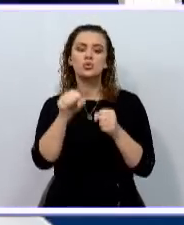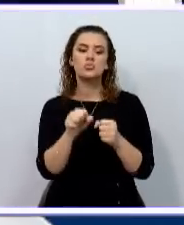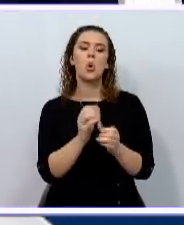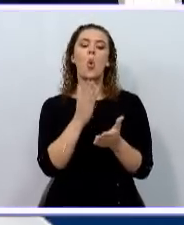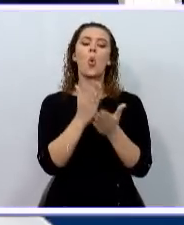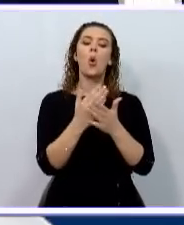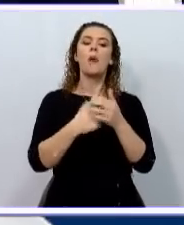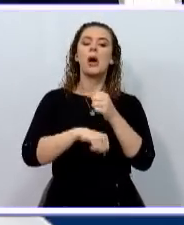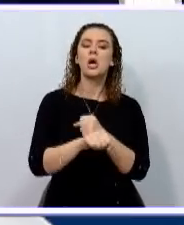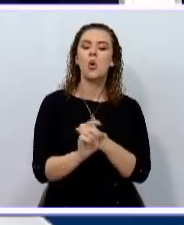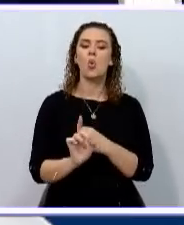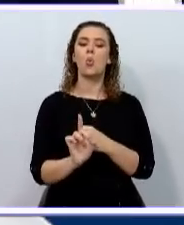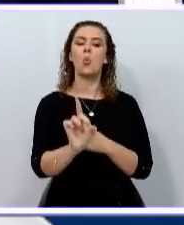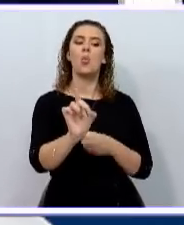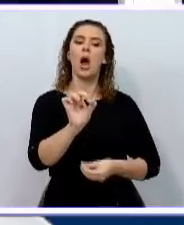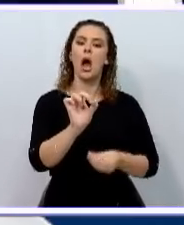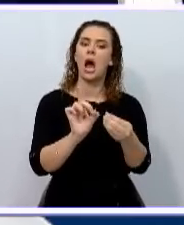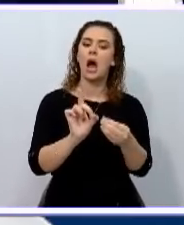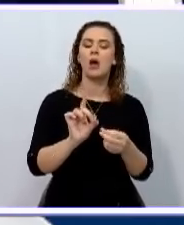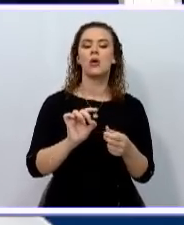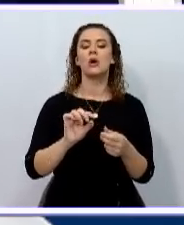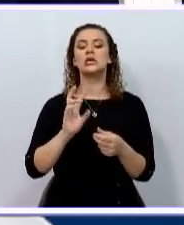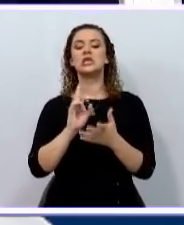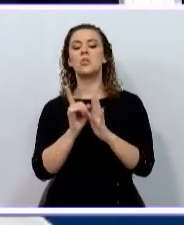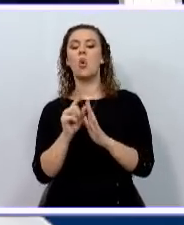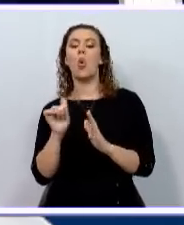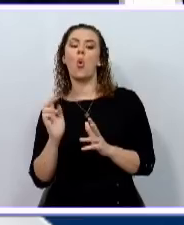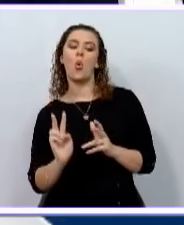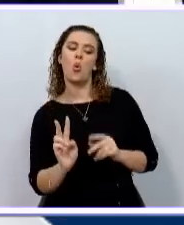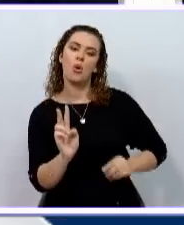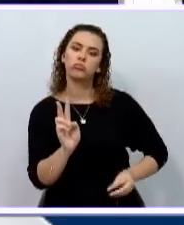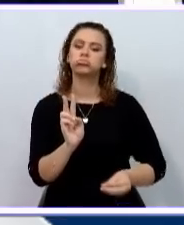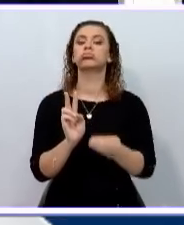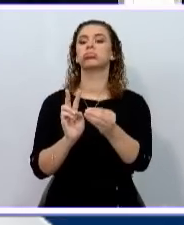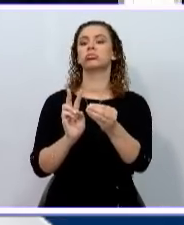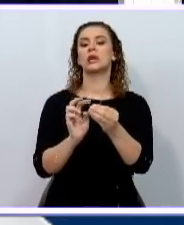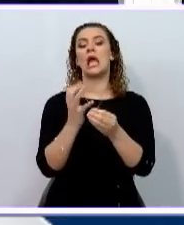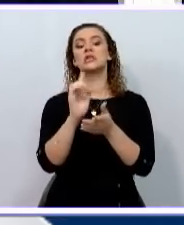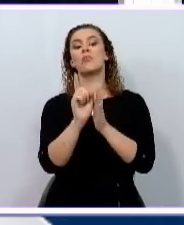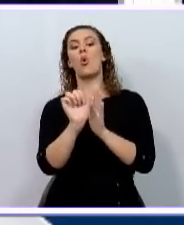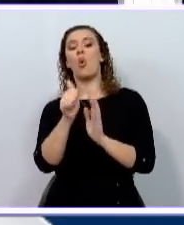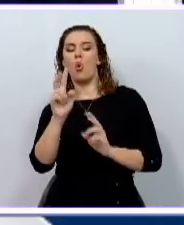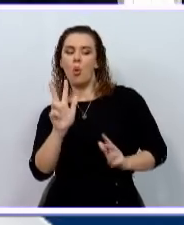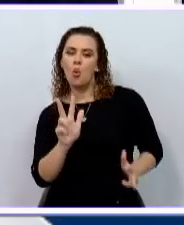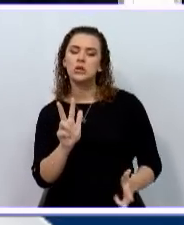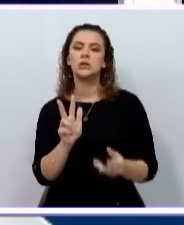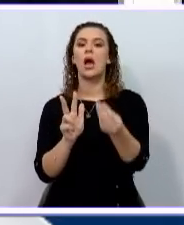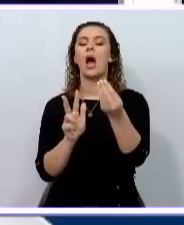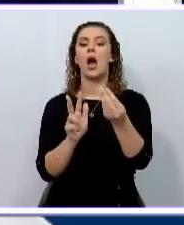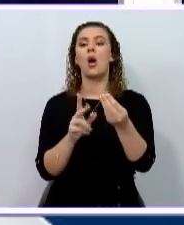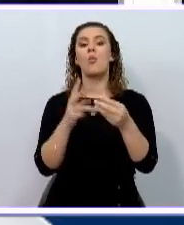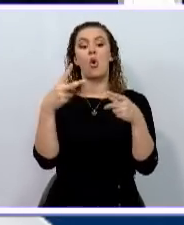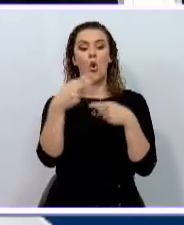cortando el partido metiendo un cambio primero a los 7 minutos metes otro cambio a los 15 minutos metes otro cambio